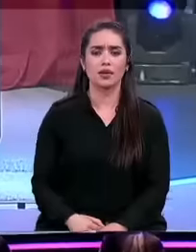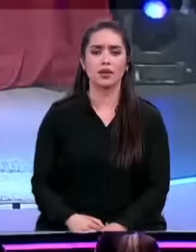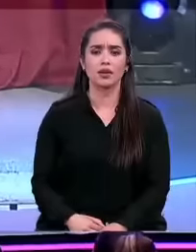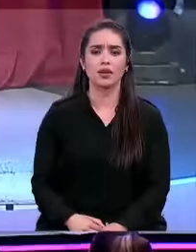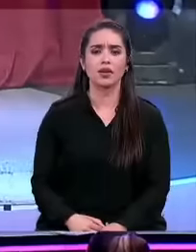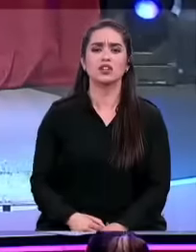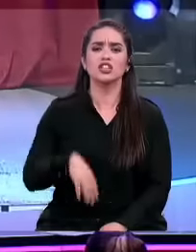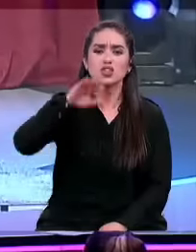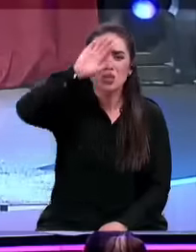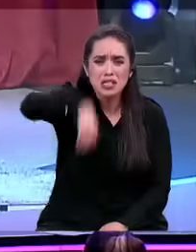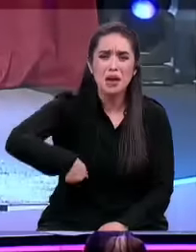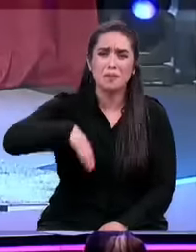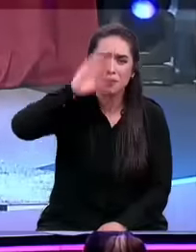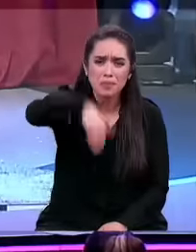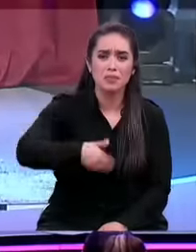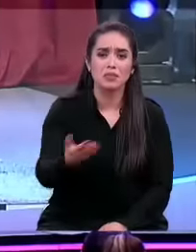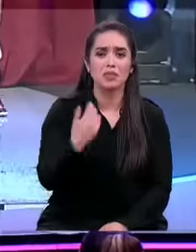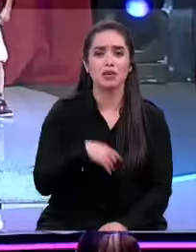noche que te estoy llamando.